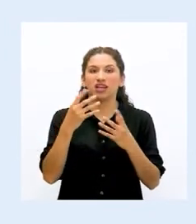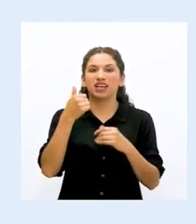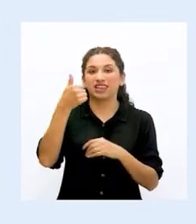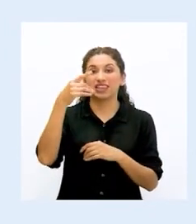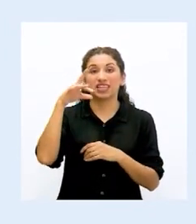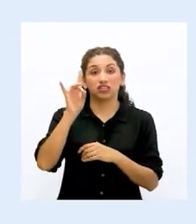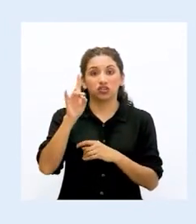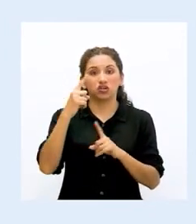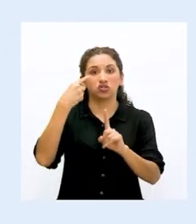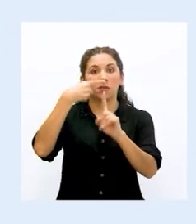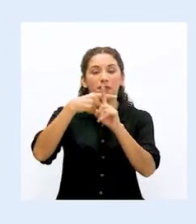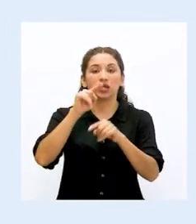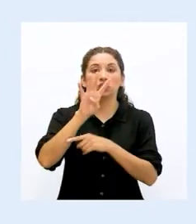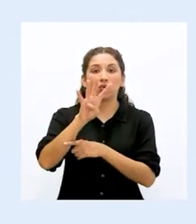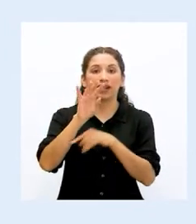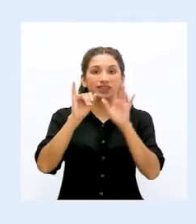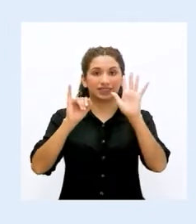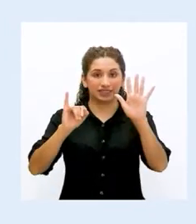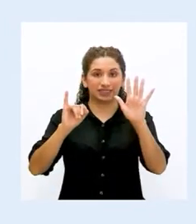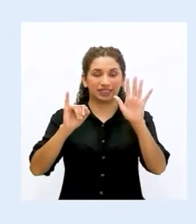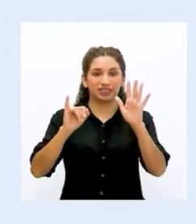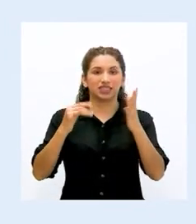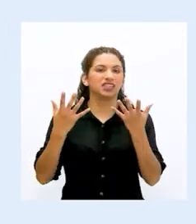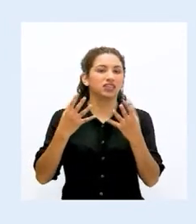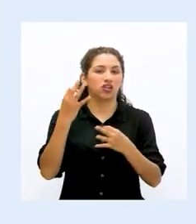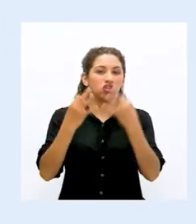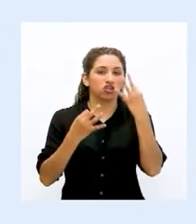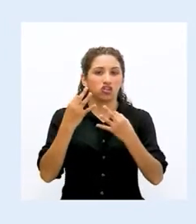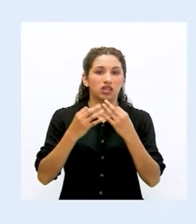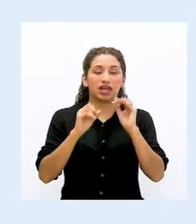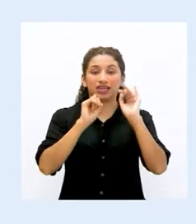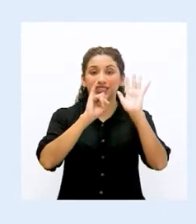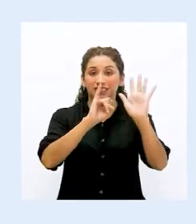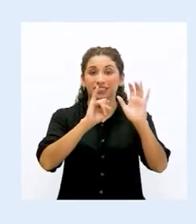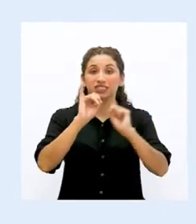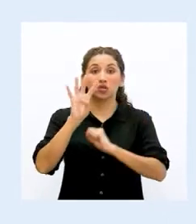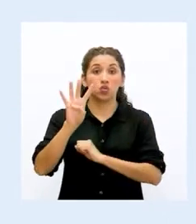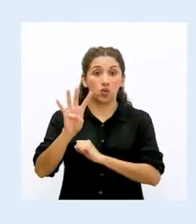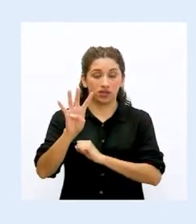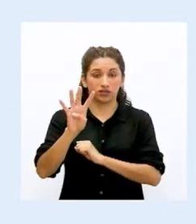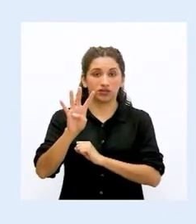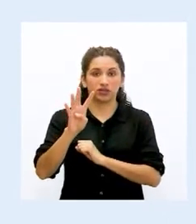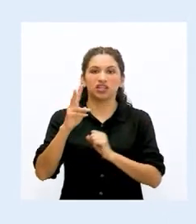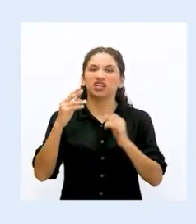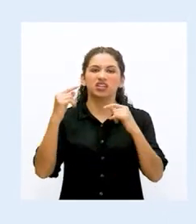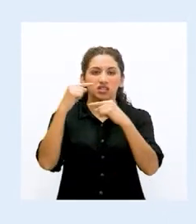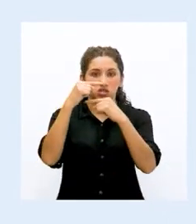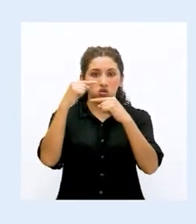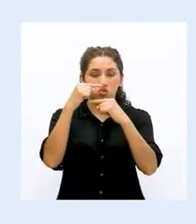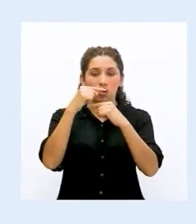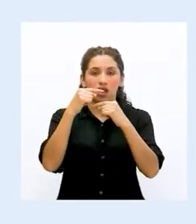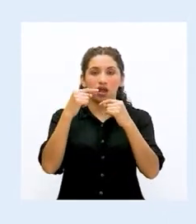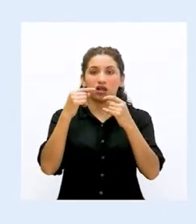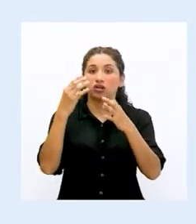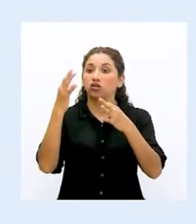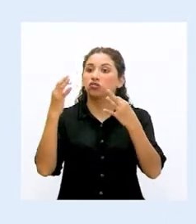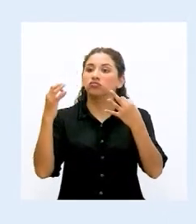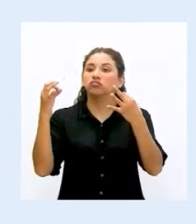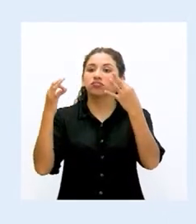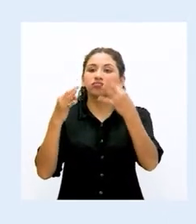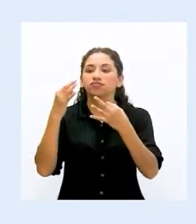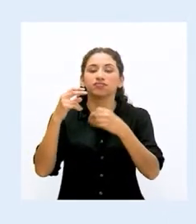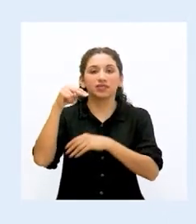18 más 46. Queda como resultado 64. que es igual al total de datos